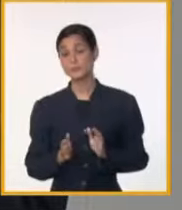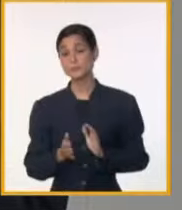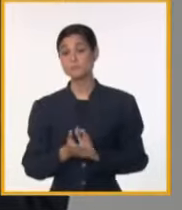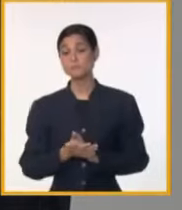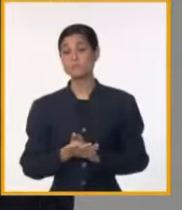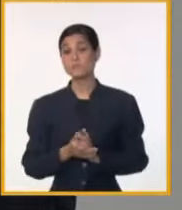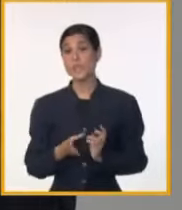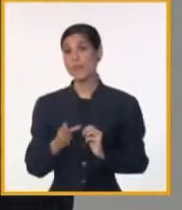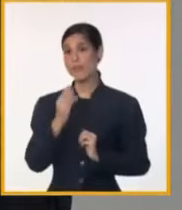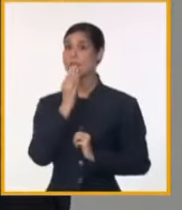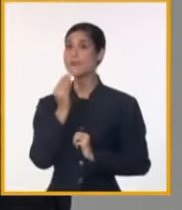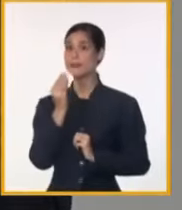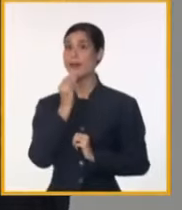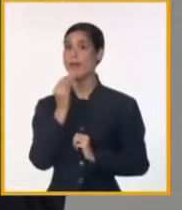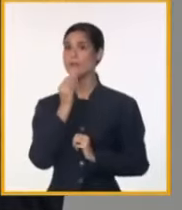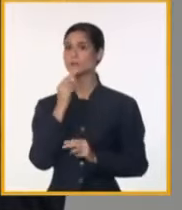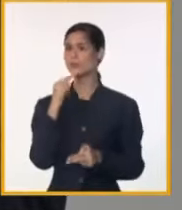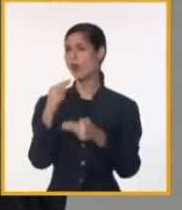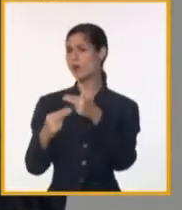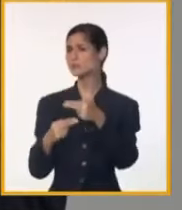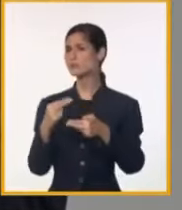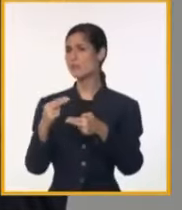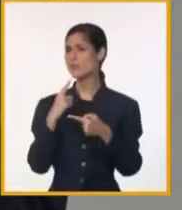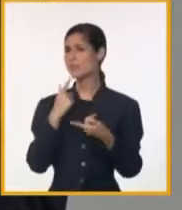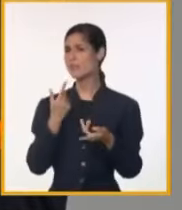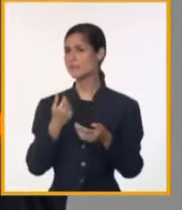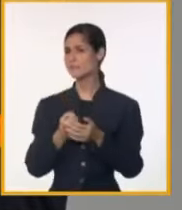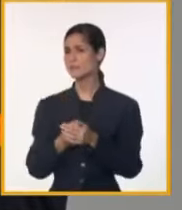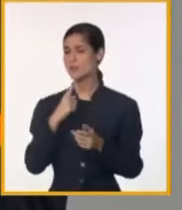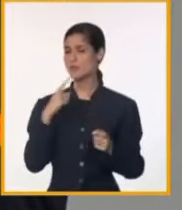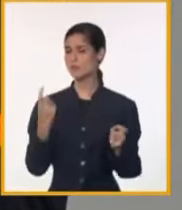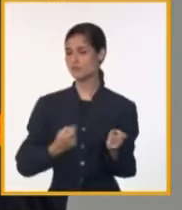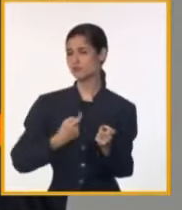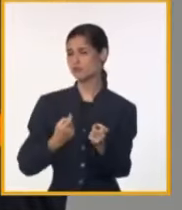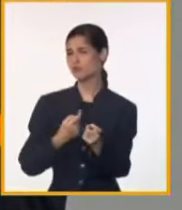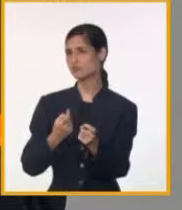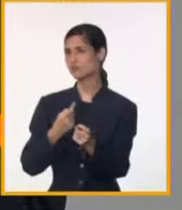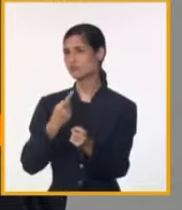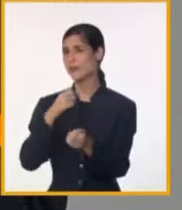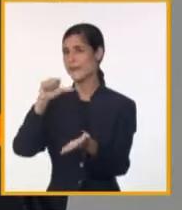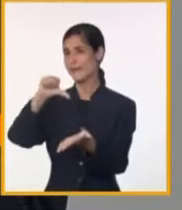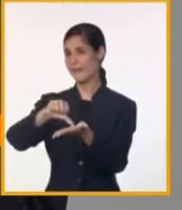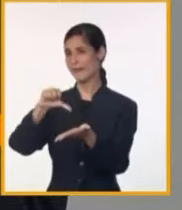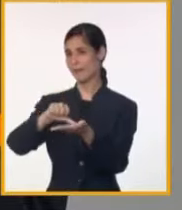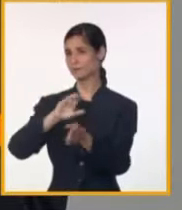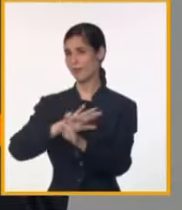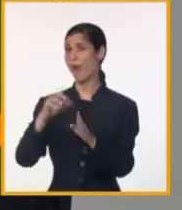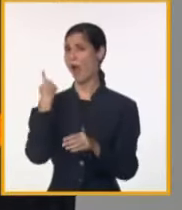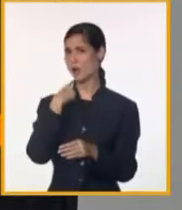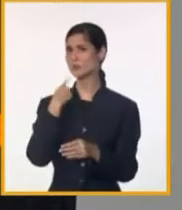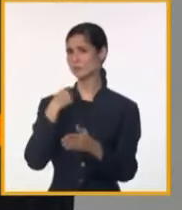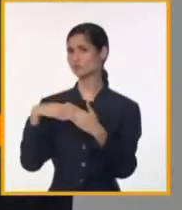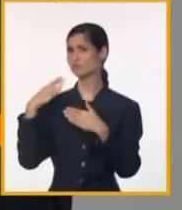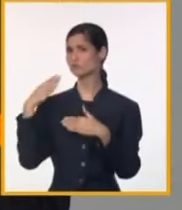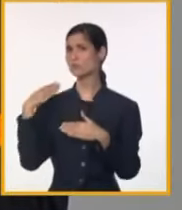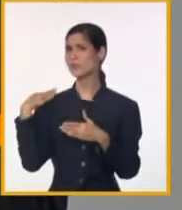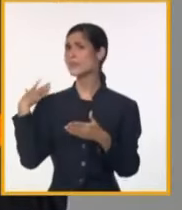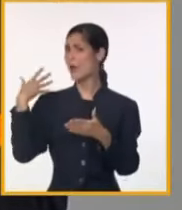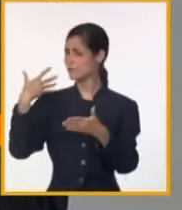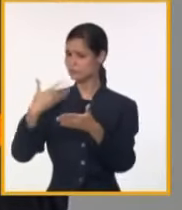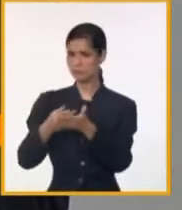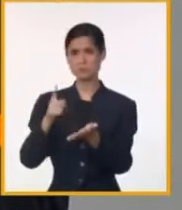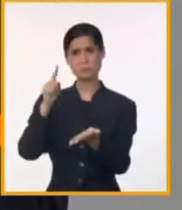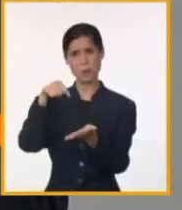está provocando la guerra con Irán hace tiempo sobre todo Está tratando